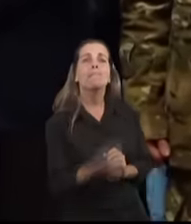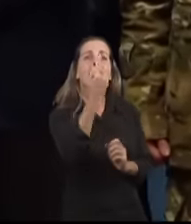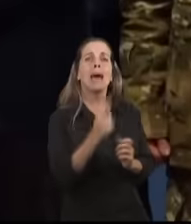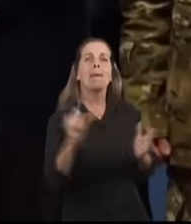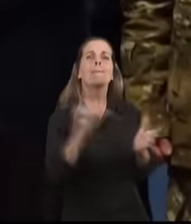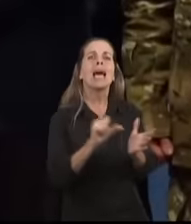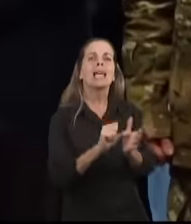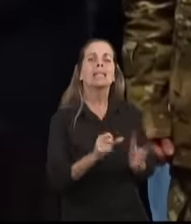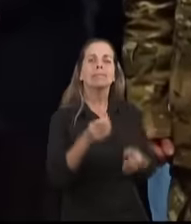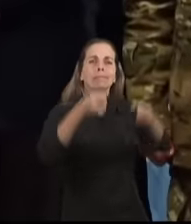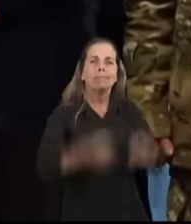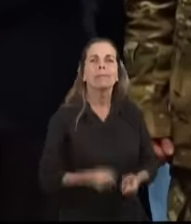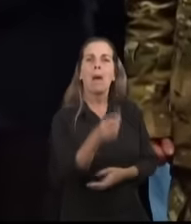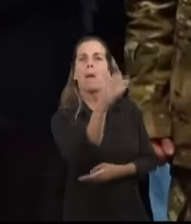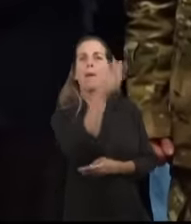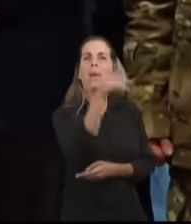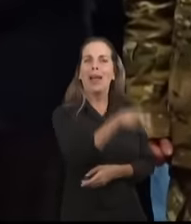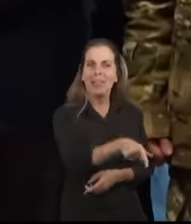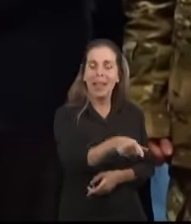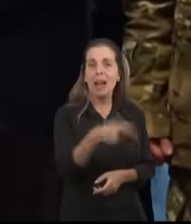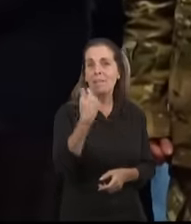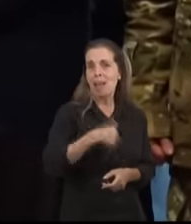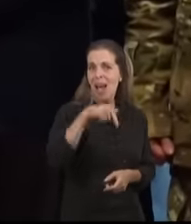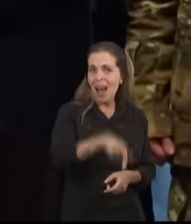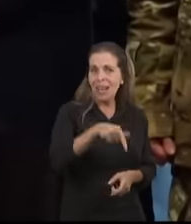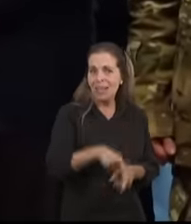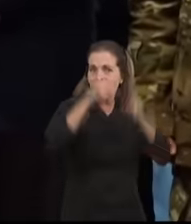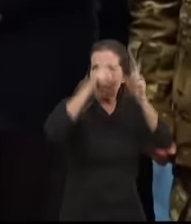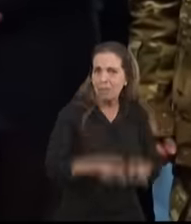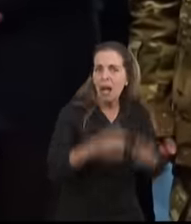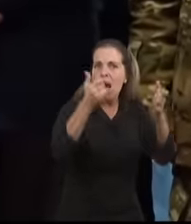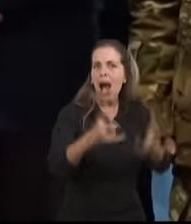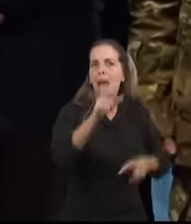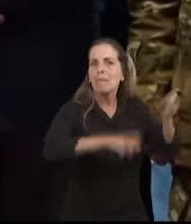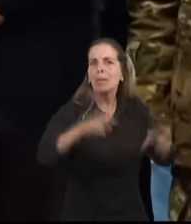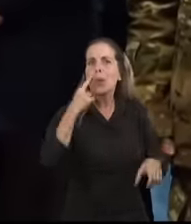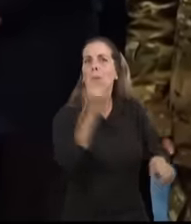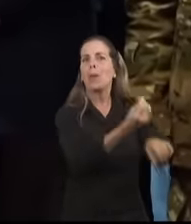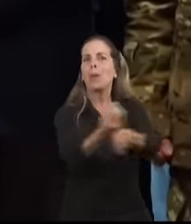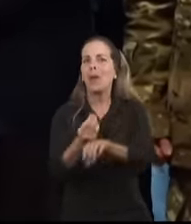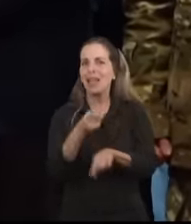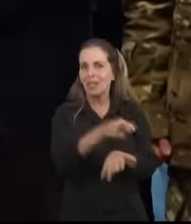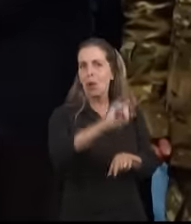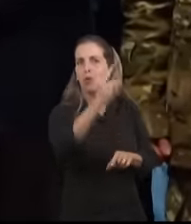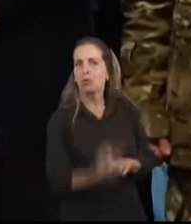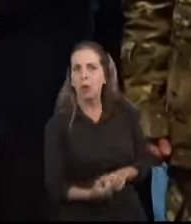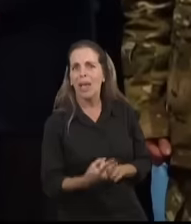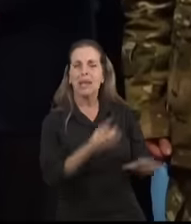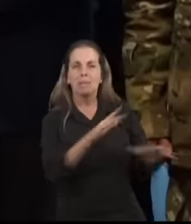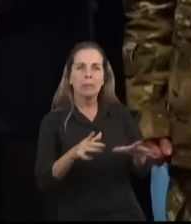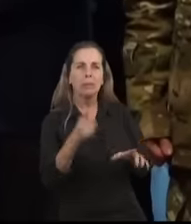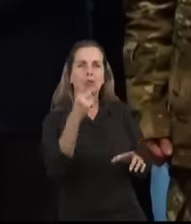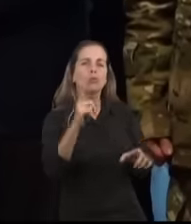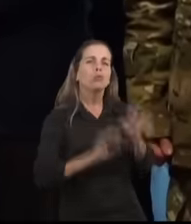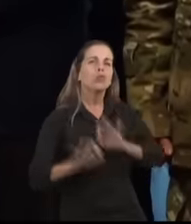plantado bandera, el país con más bases permanentes y el único que tiene ciudadanos viviendo en el fin del mundo desde hace más de un siglo,